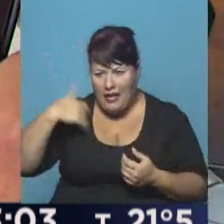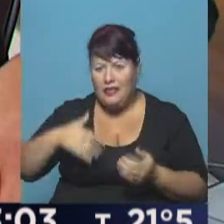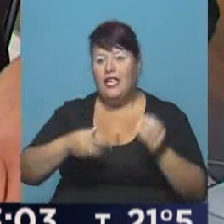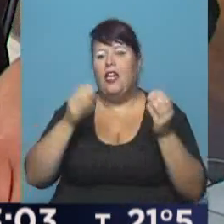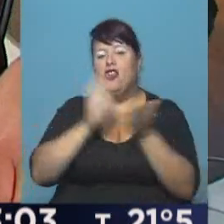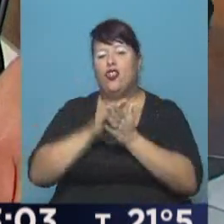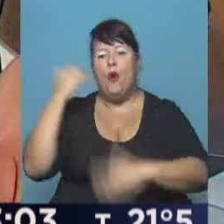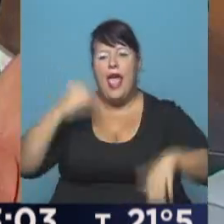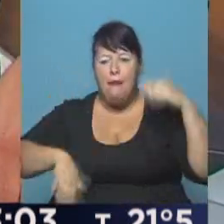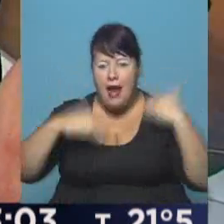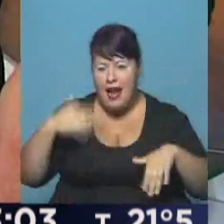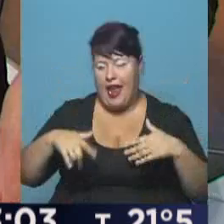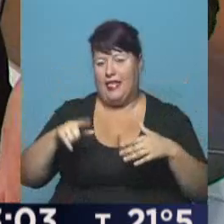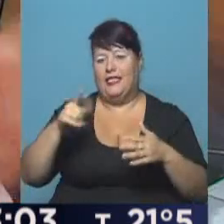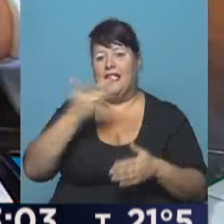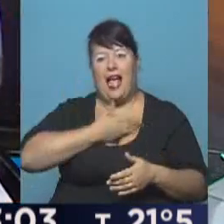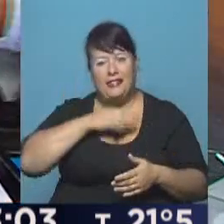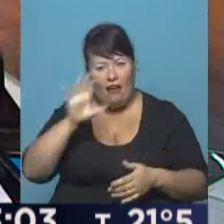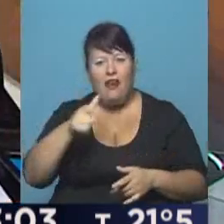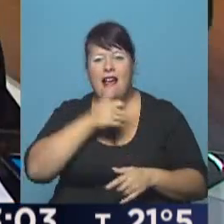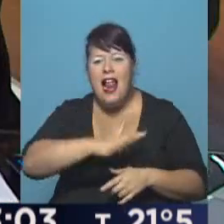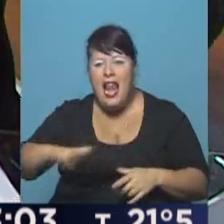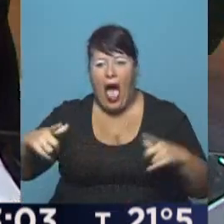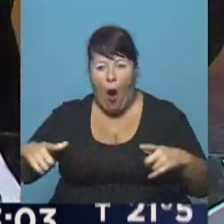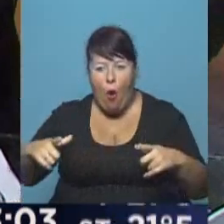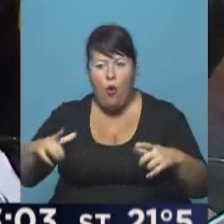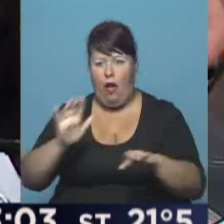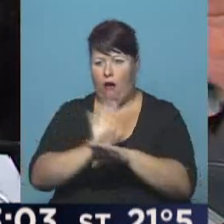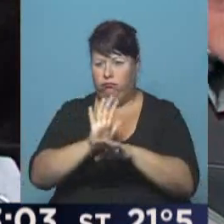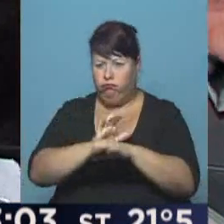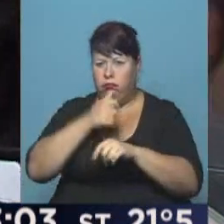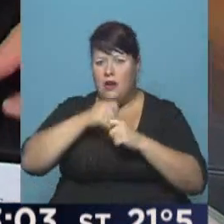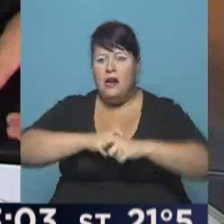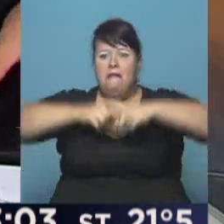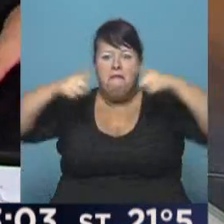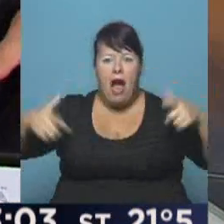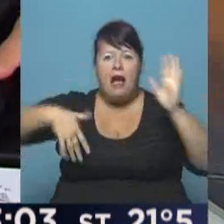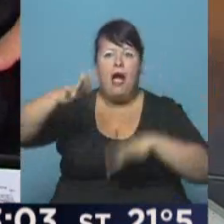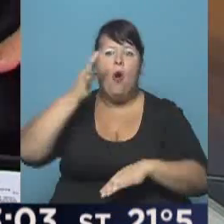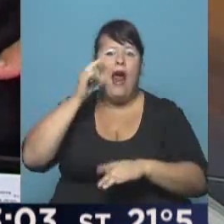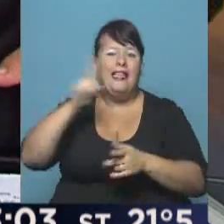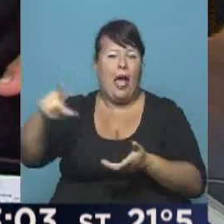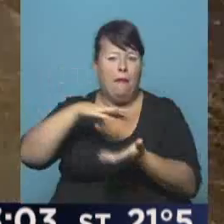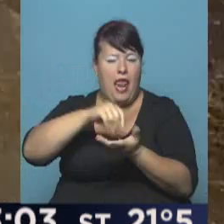de emergencia en la provincia de Santa Fe, una laguna que se transformó en un gran lago de más de 40.000 hectáreas.